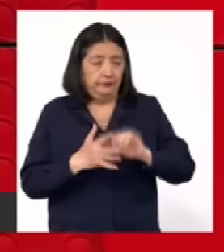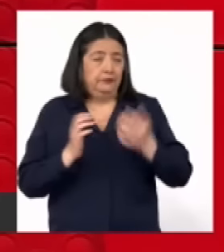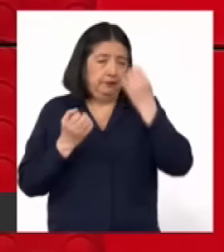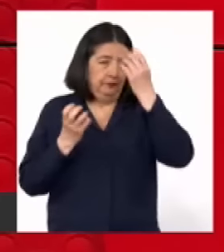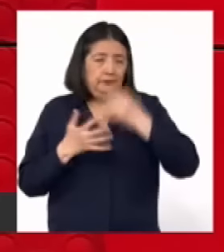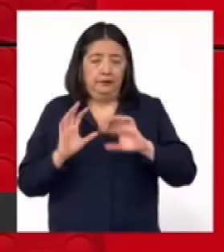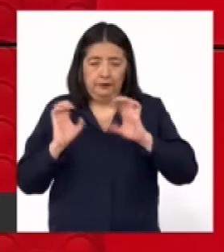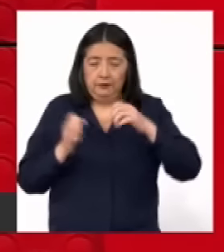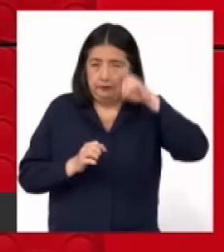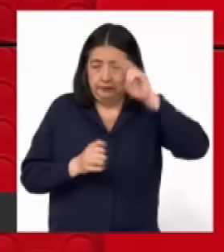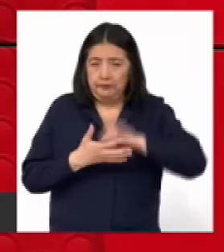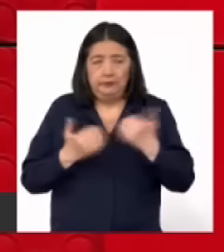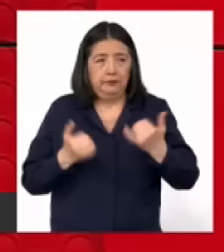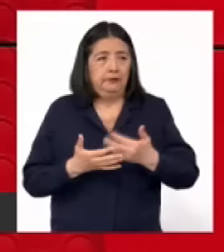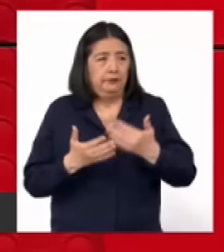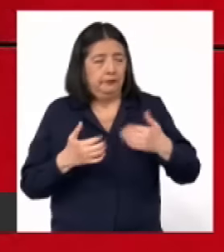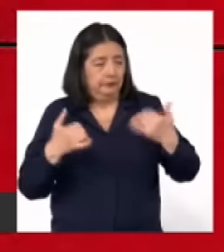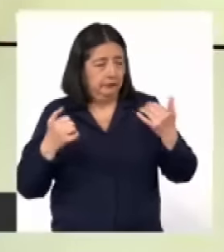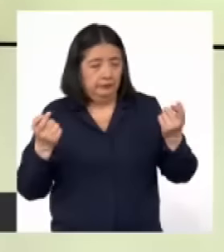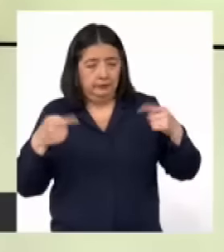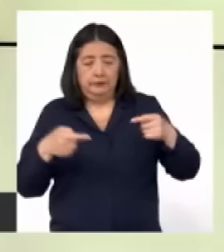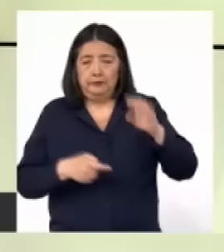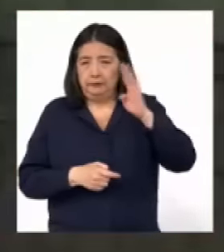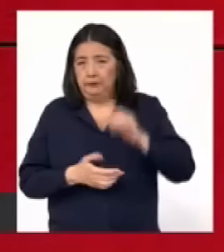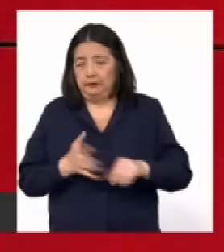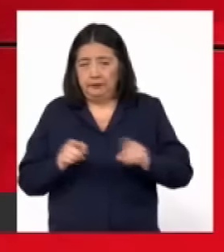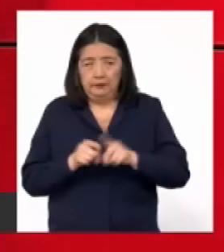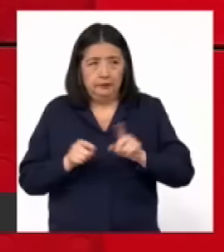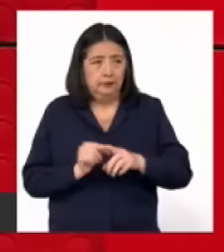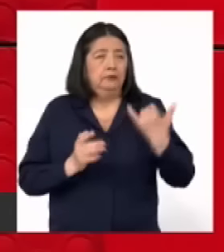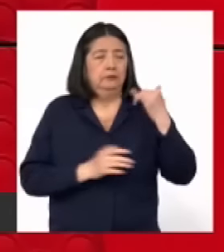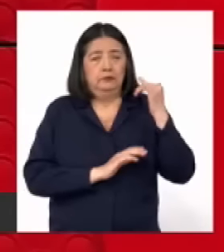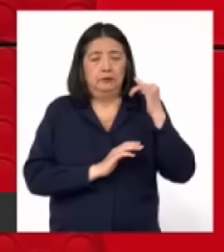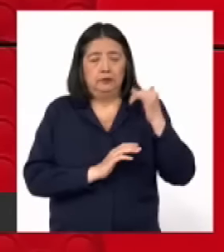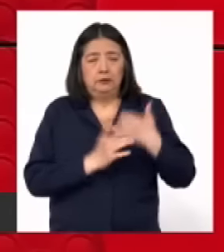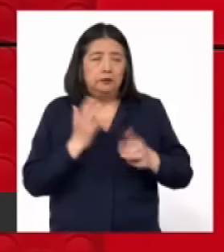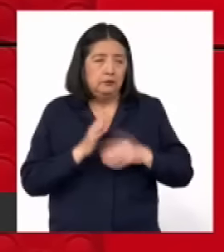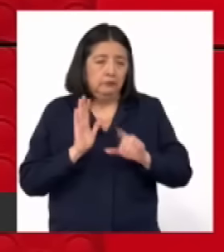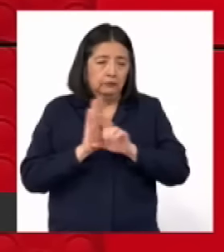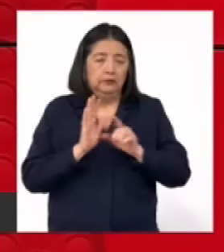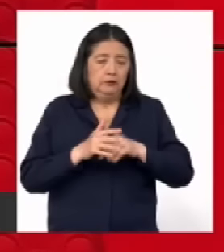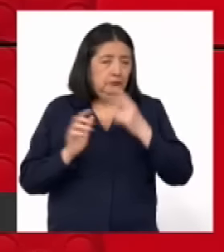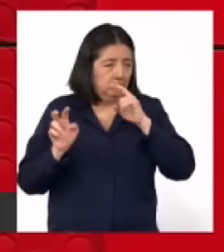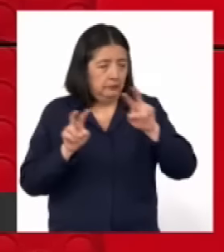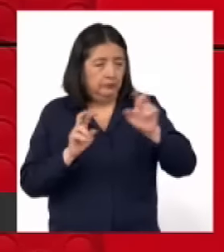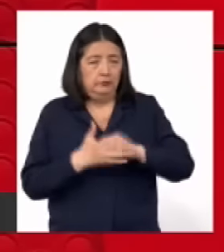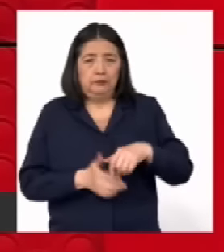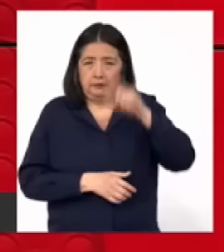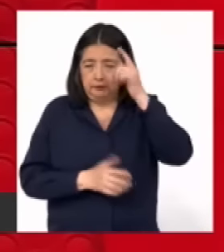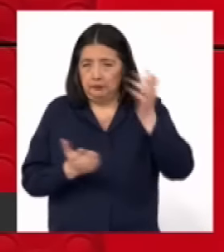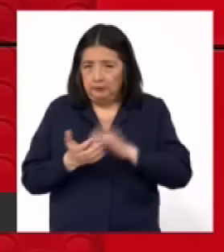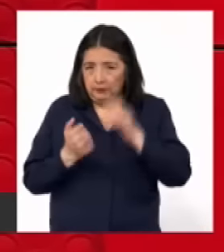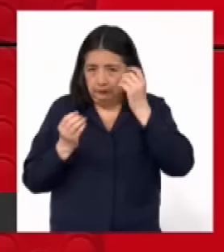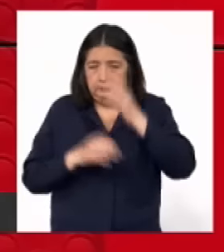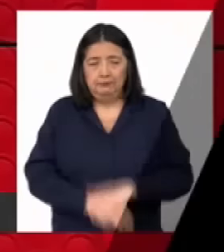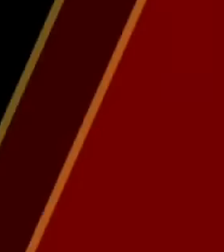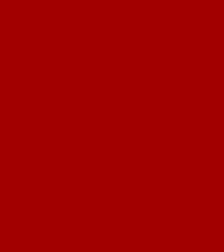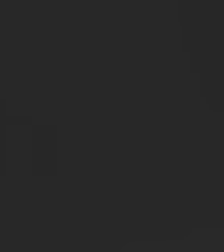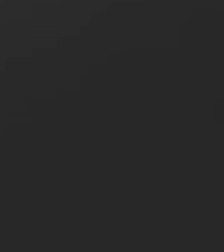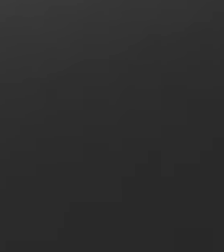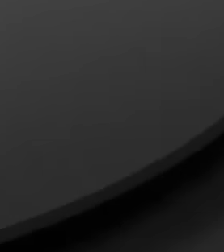de la selección peruana en esta previa del partido contra Brasil, que además va a tener una transmisión exclusiva por Latina. Los dejo con Lorena para más información.